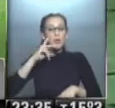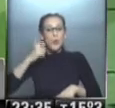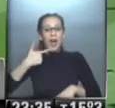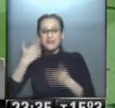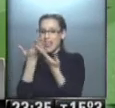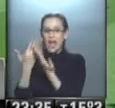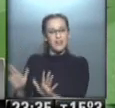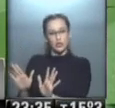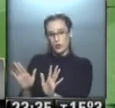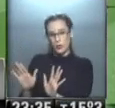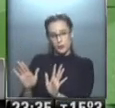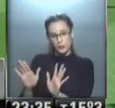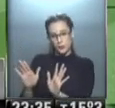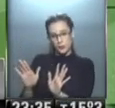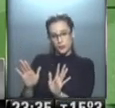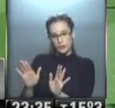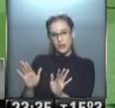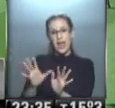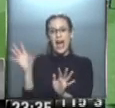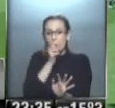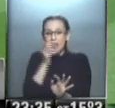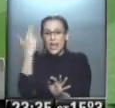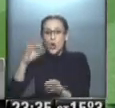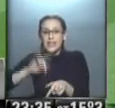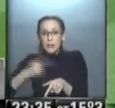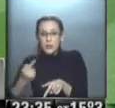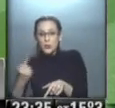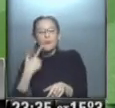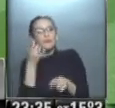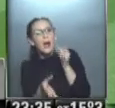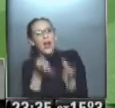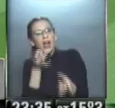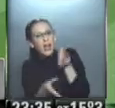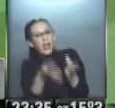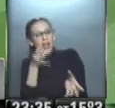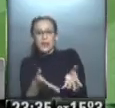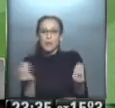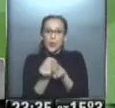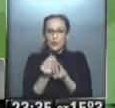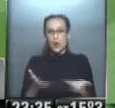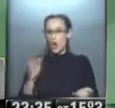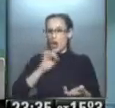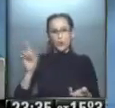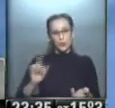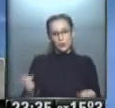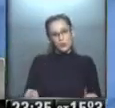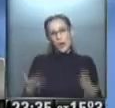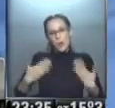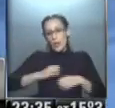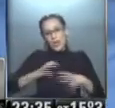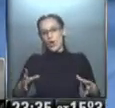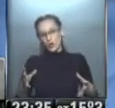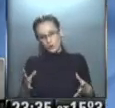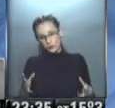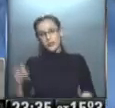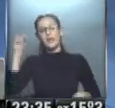hizo oficial el presidente de la institución. Quiere decir que se aguantó los 90 minutos, ¿no? Podría haber cortado mitad del partido. Bueno, podría haber sido aún peor.